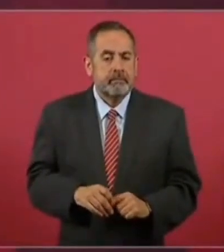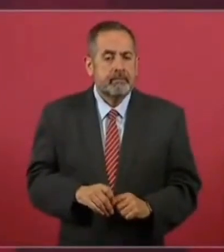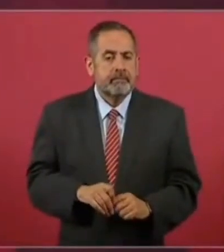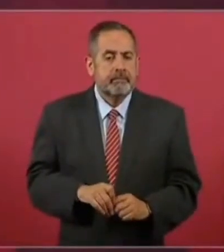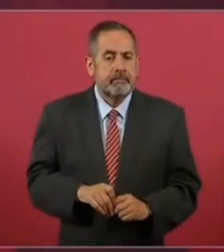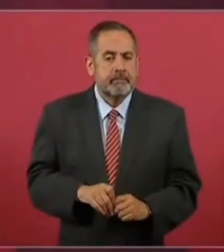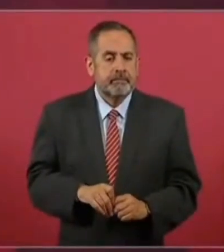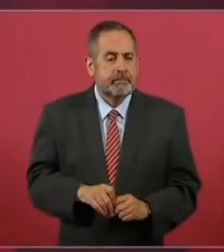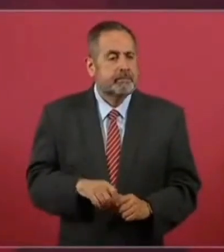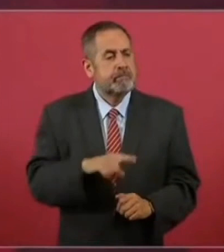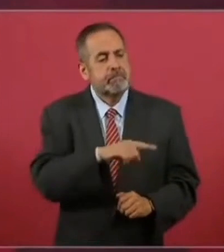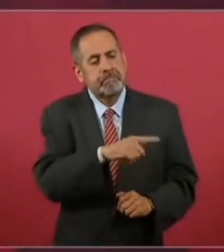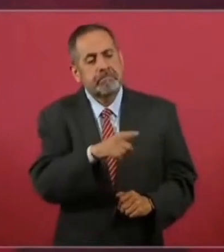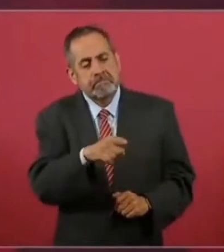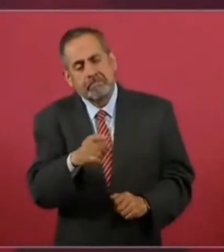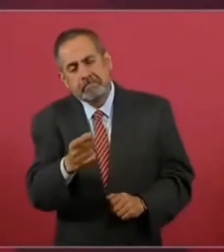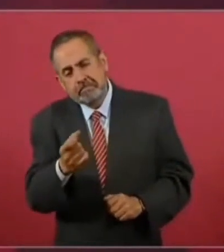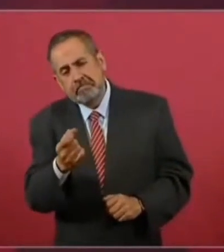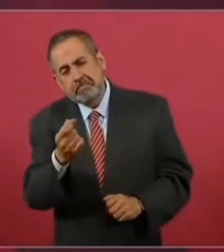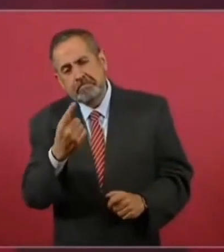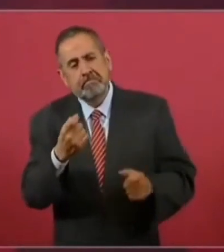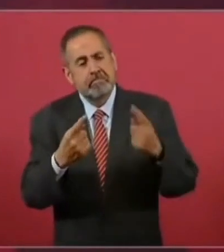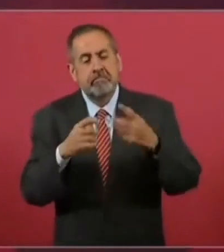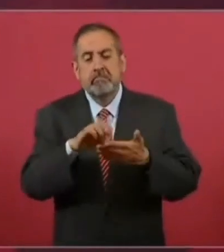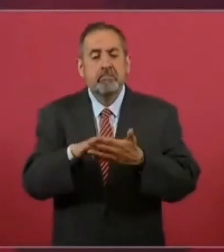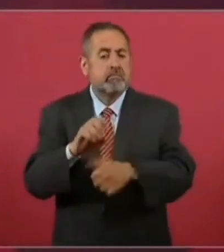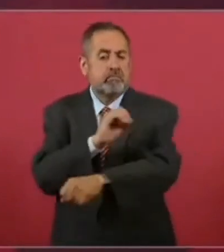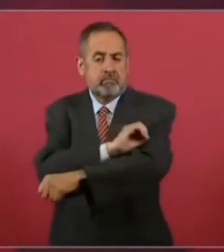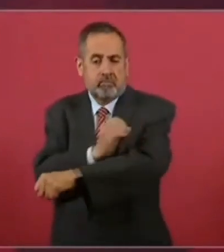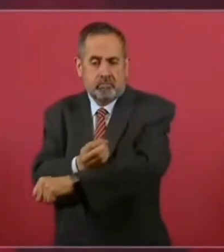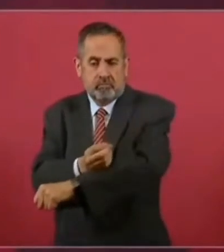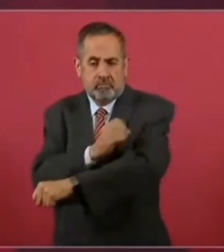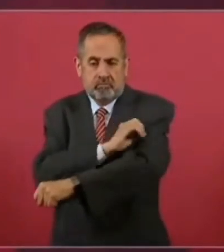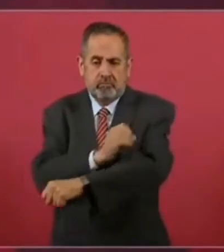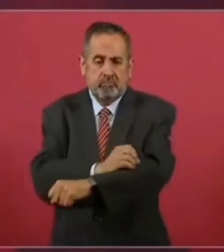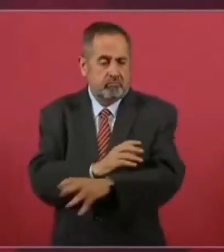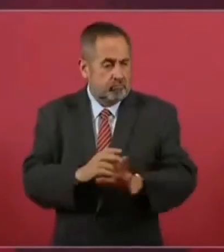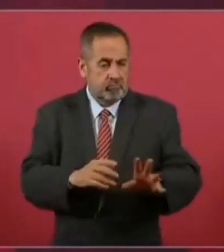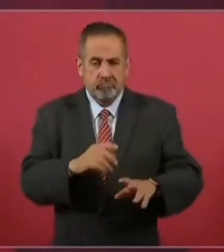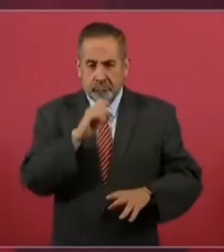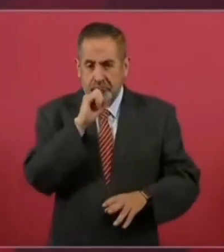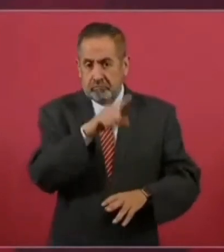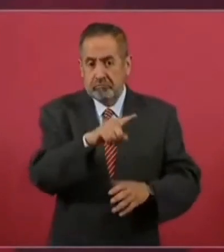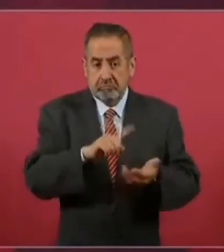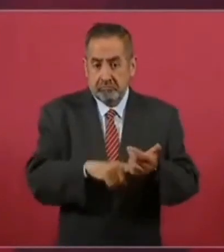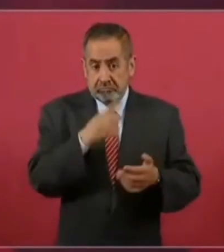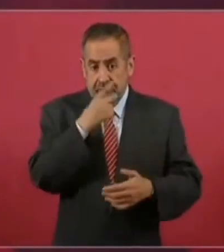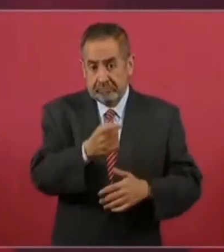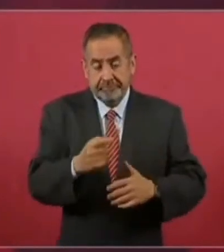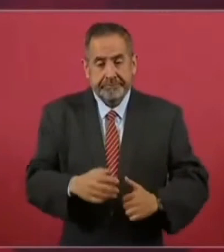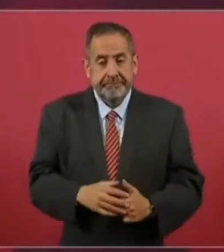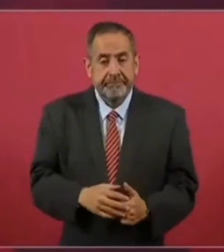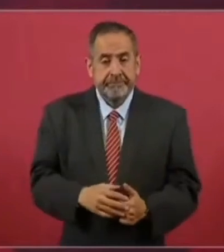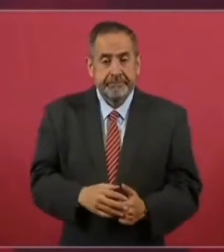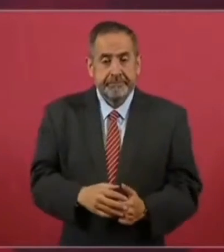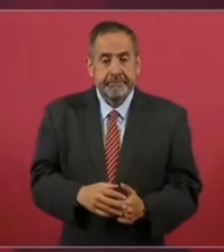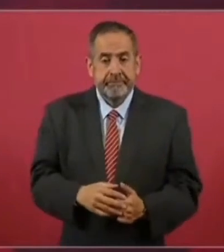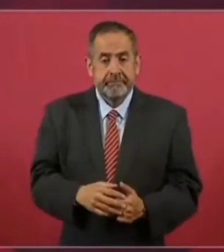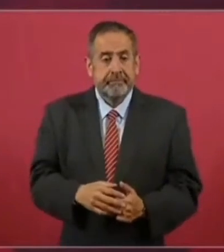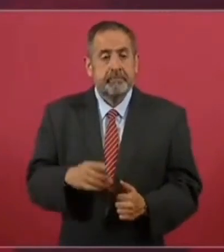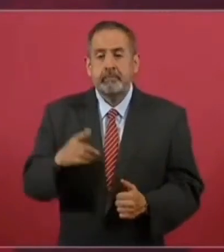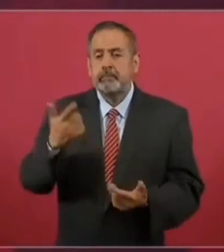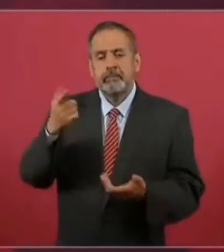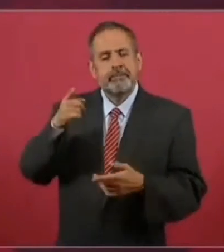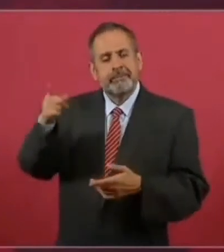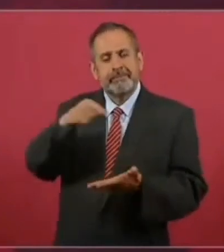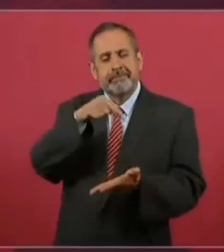los casos de Obregón, ¿no? Que él mismo decía que cuando en Celaya